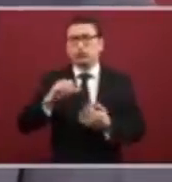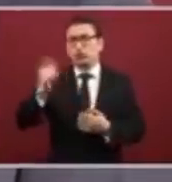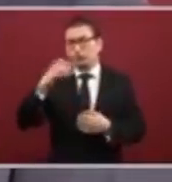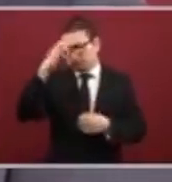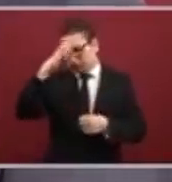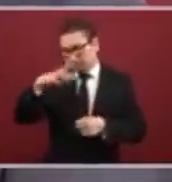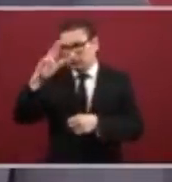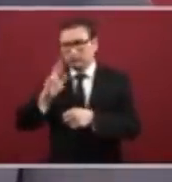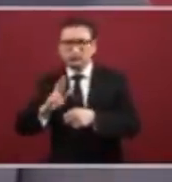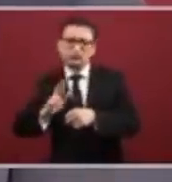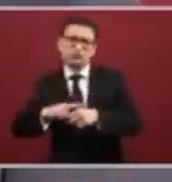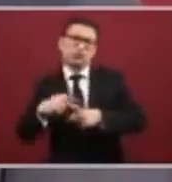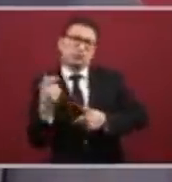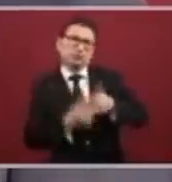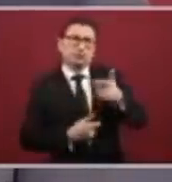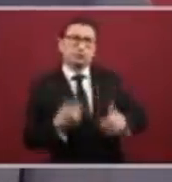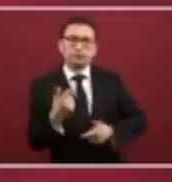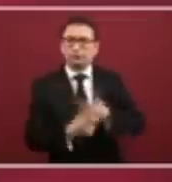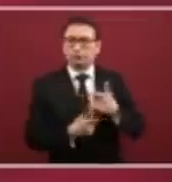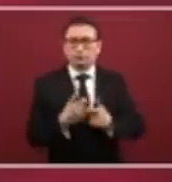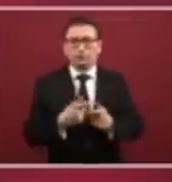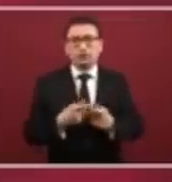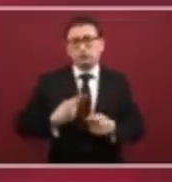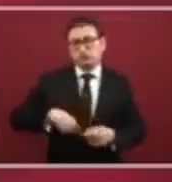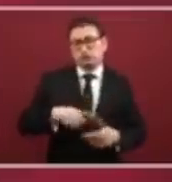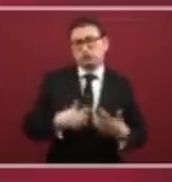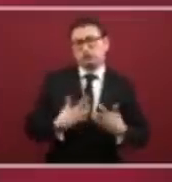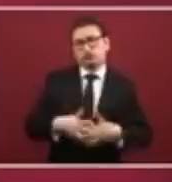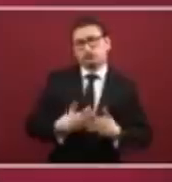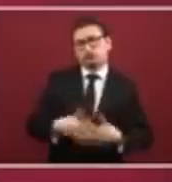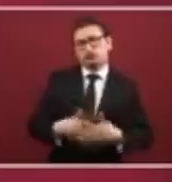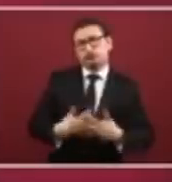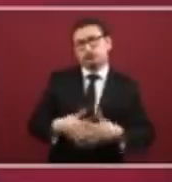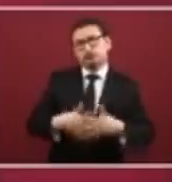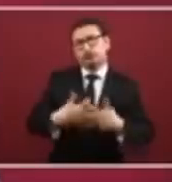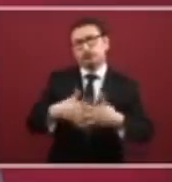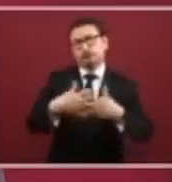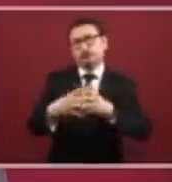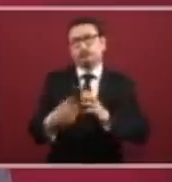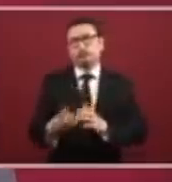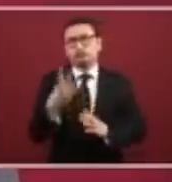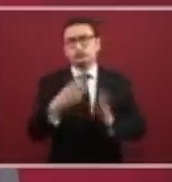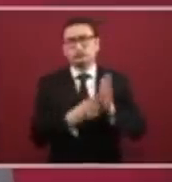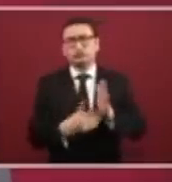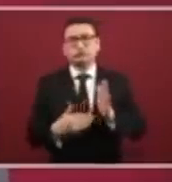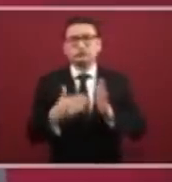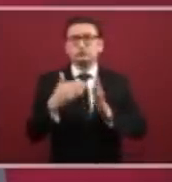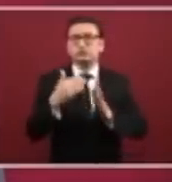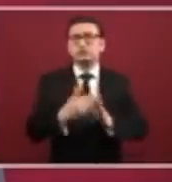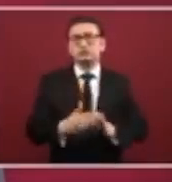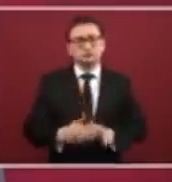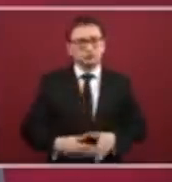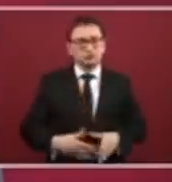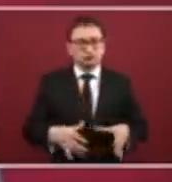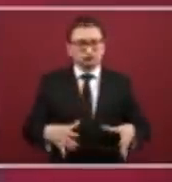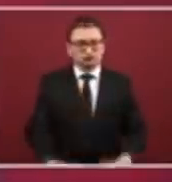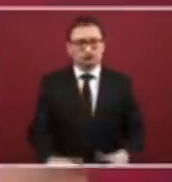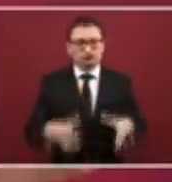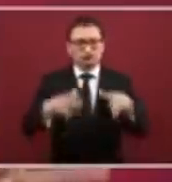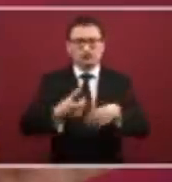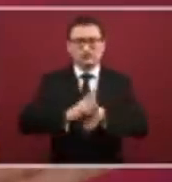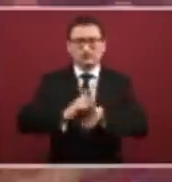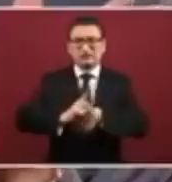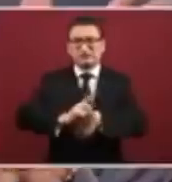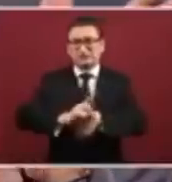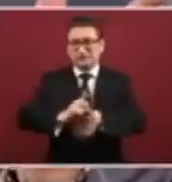días íbamos a estar produciendo 3 millones de barriles diarios, pero